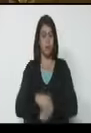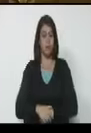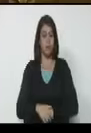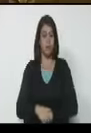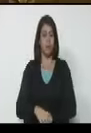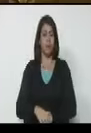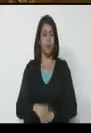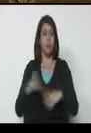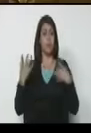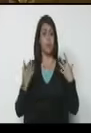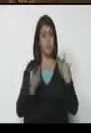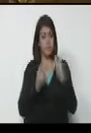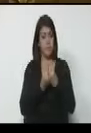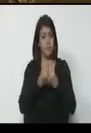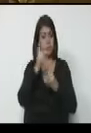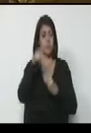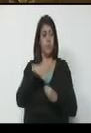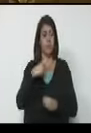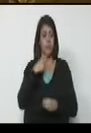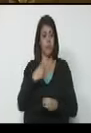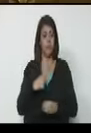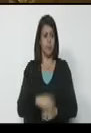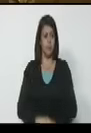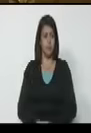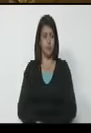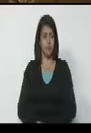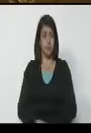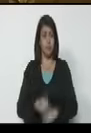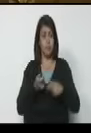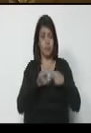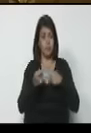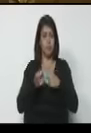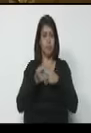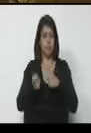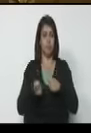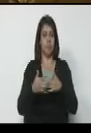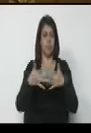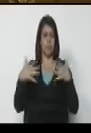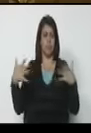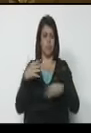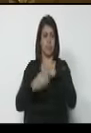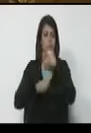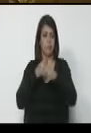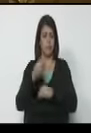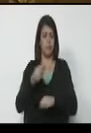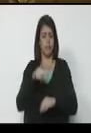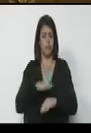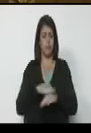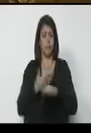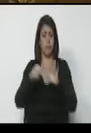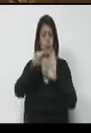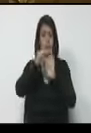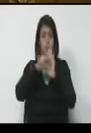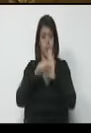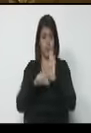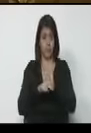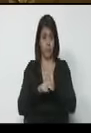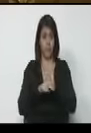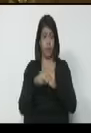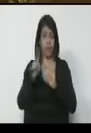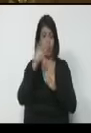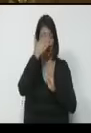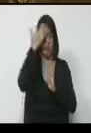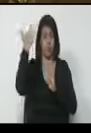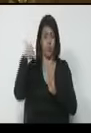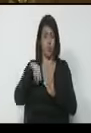Eso acompañado, por supuesto, por la presión enorme ejercida de las medidas coercitivas, que no se nos olvide,